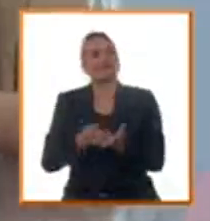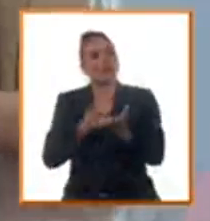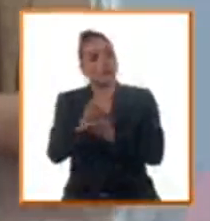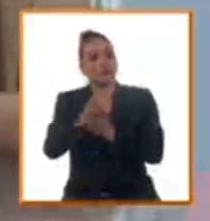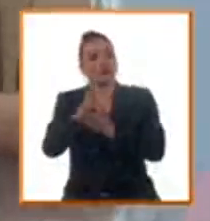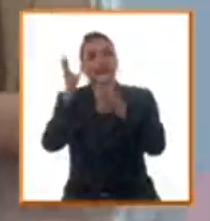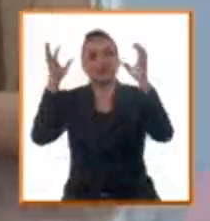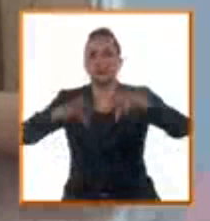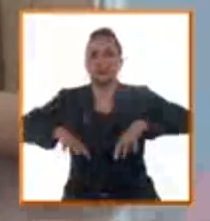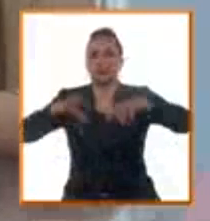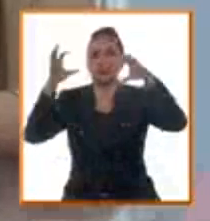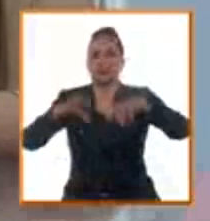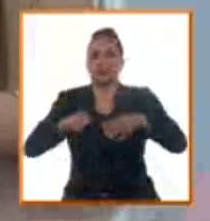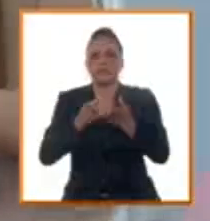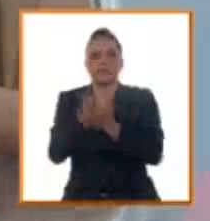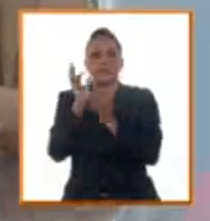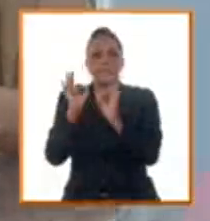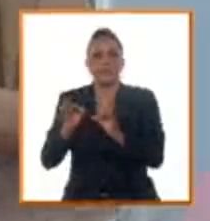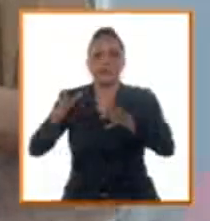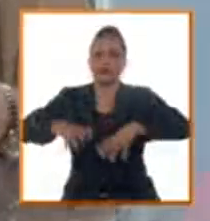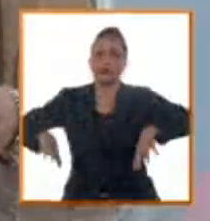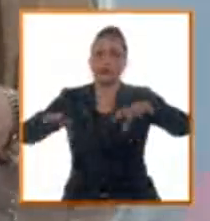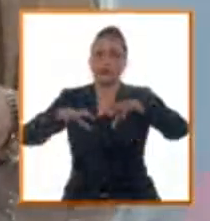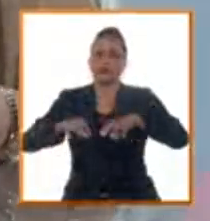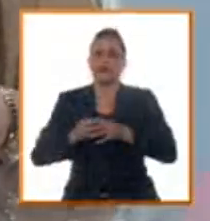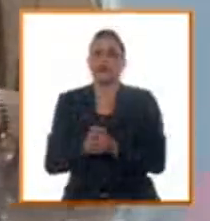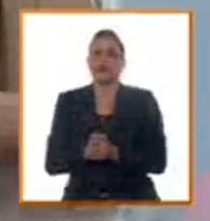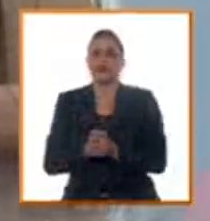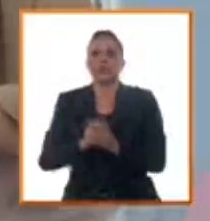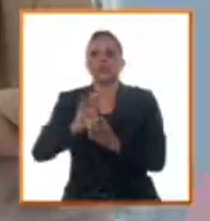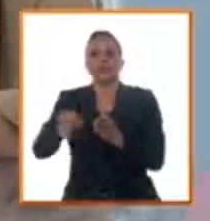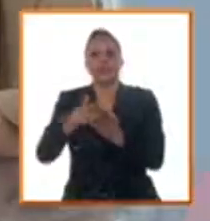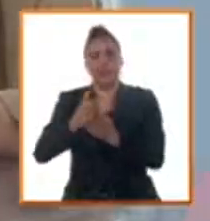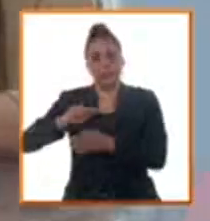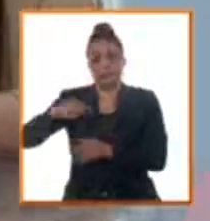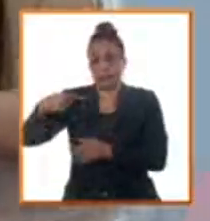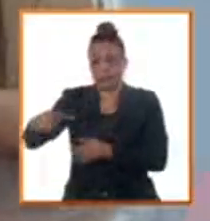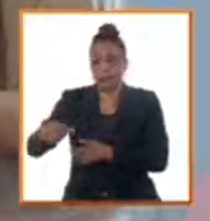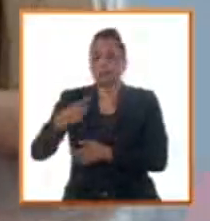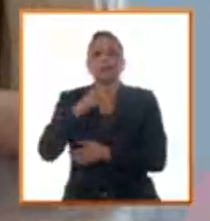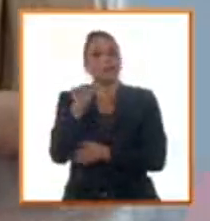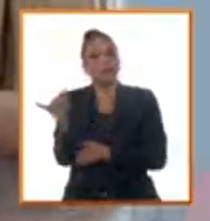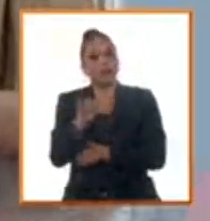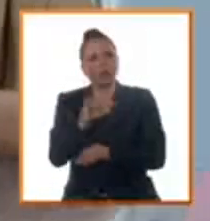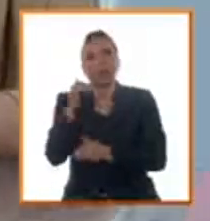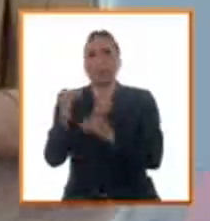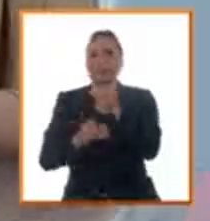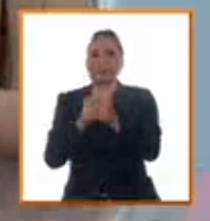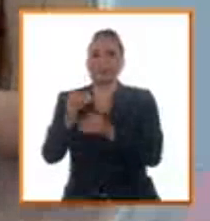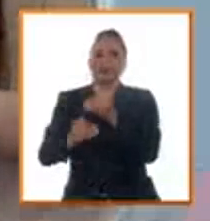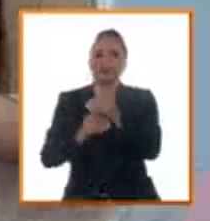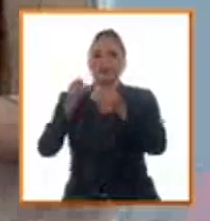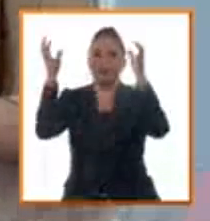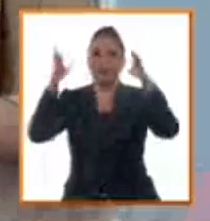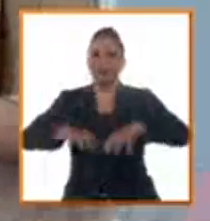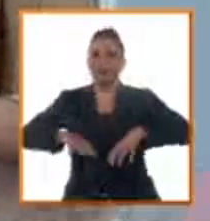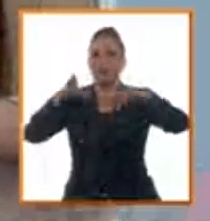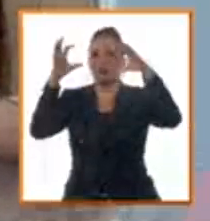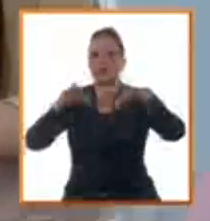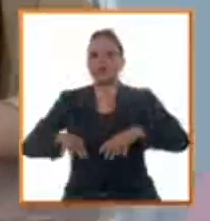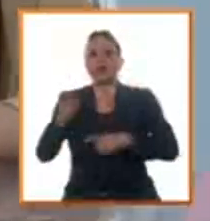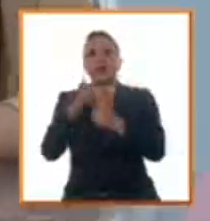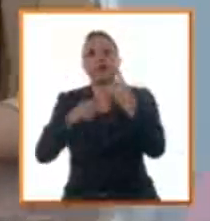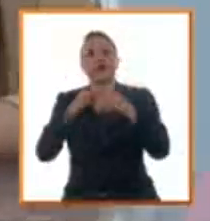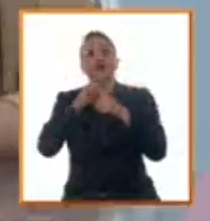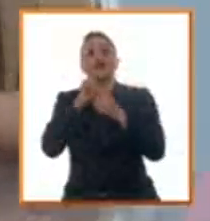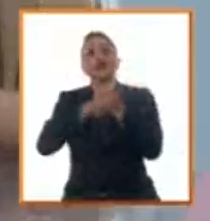vaguada y se mantienen las condiciones de inestabilidad. Por lo tanto, para los próximos días continúan los procesos de precipitaciones en gran parte del